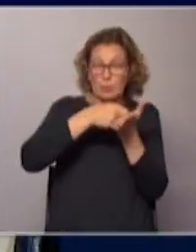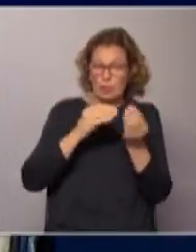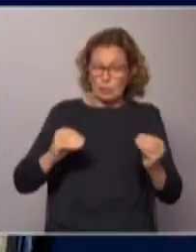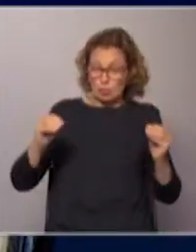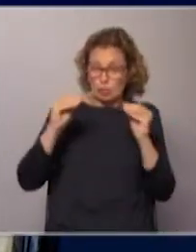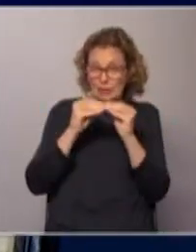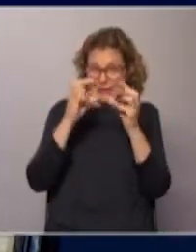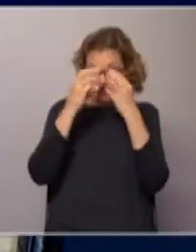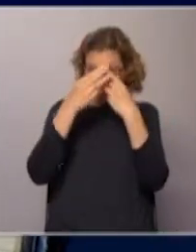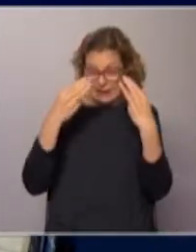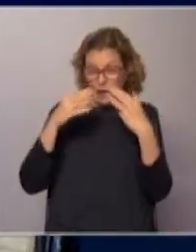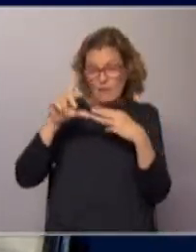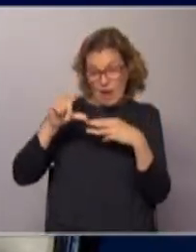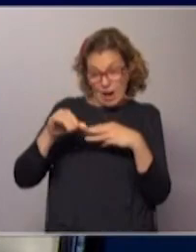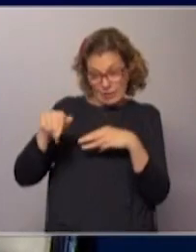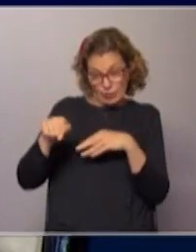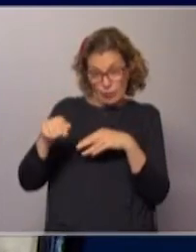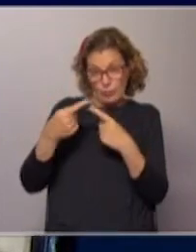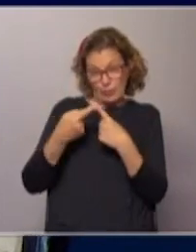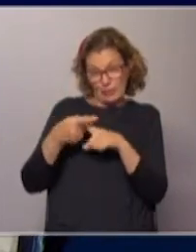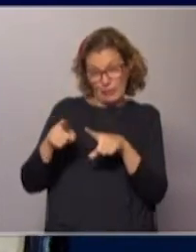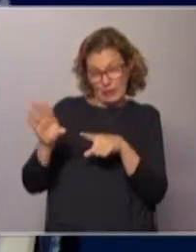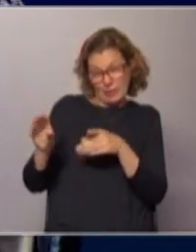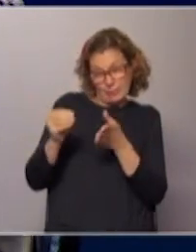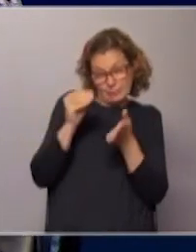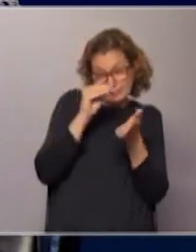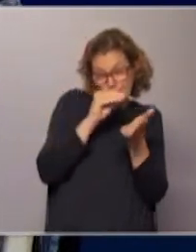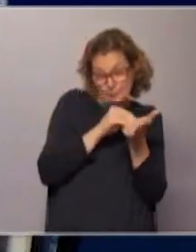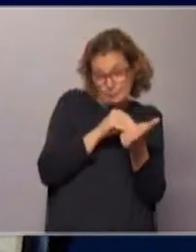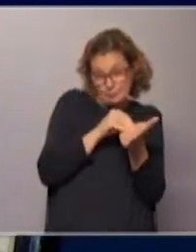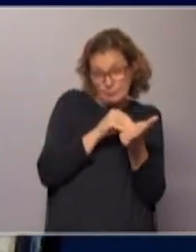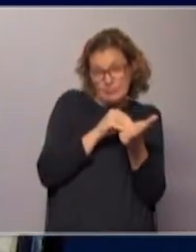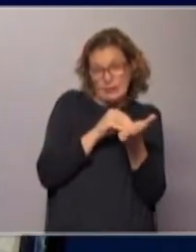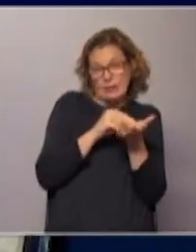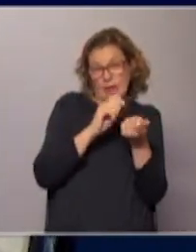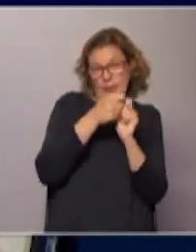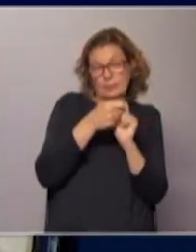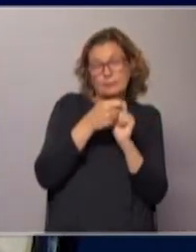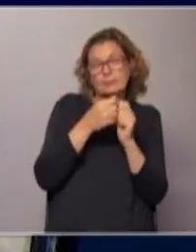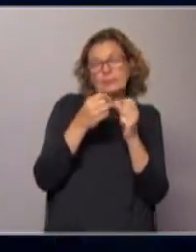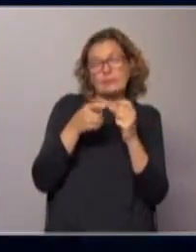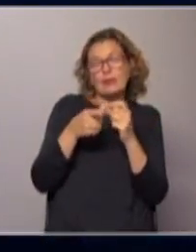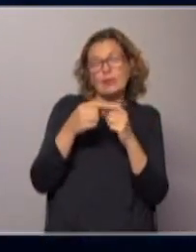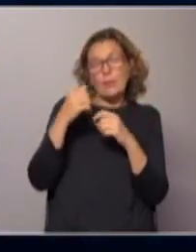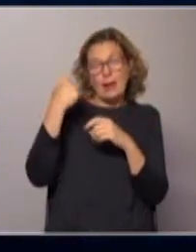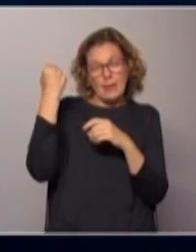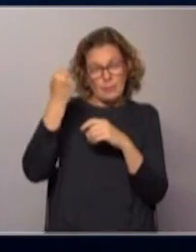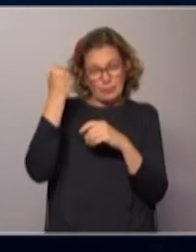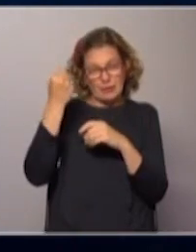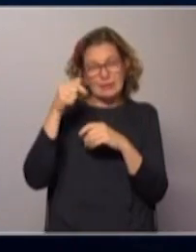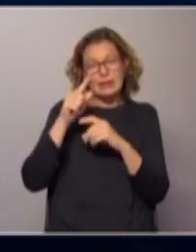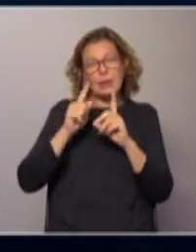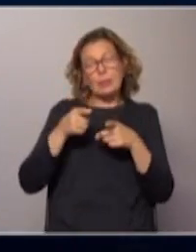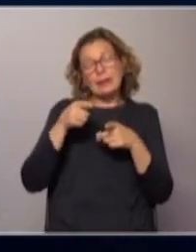carga entonces no sólo hicimos bajar eso y una diferencia de eso pasarla a la generales y solo más grande después